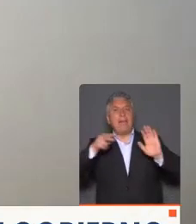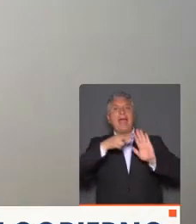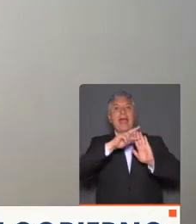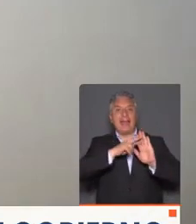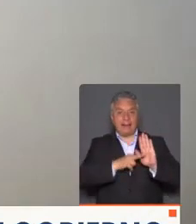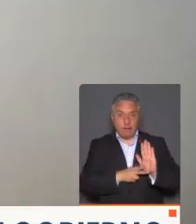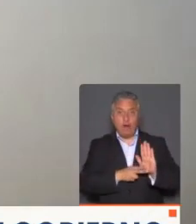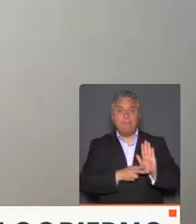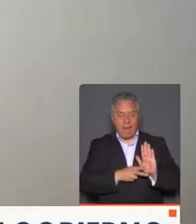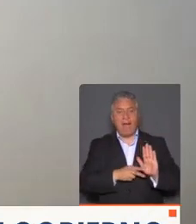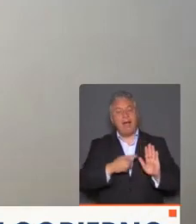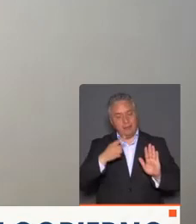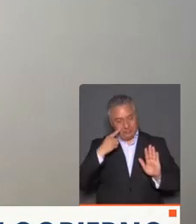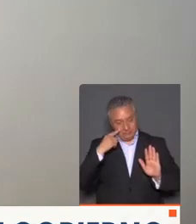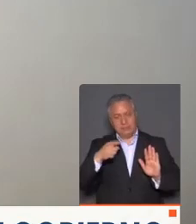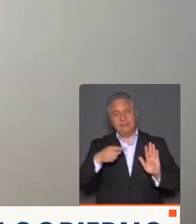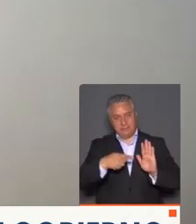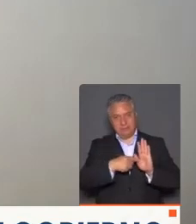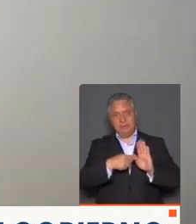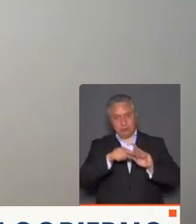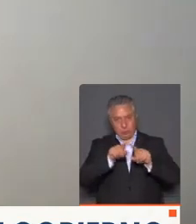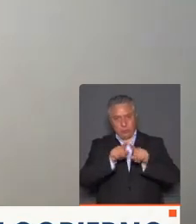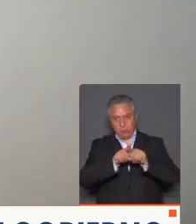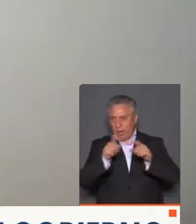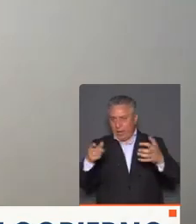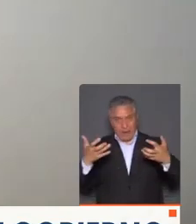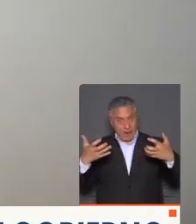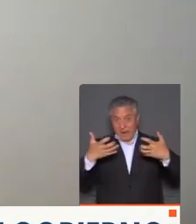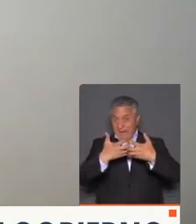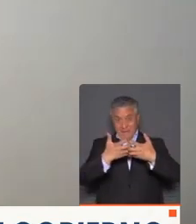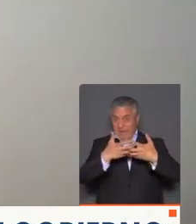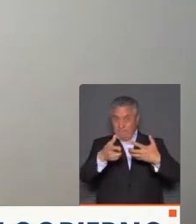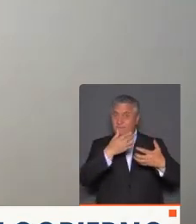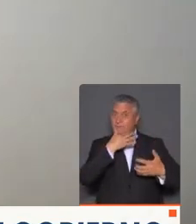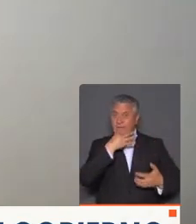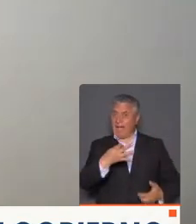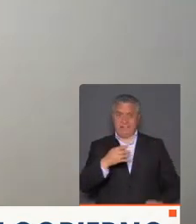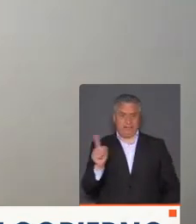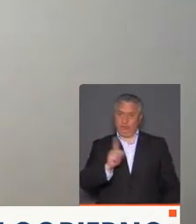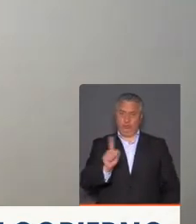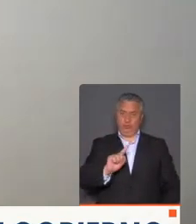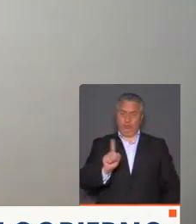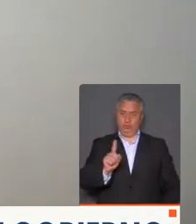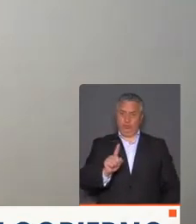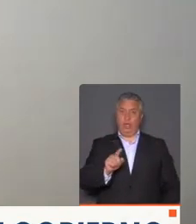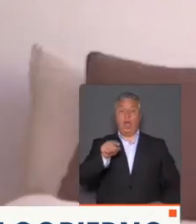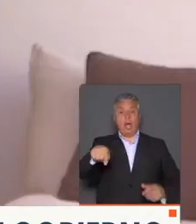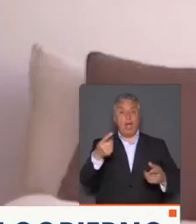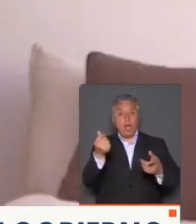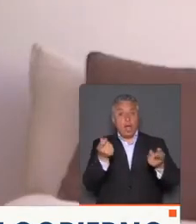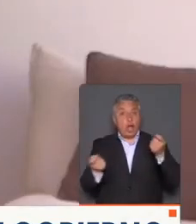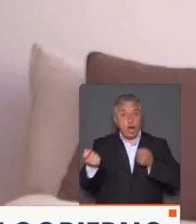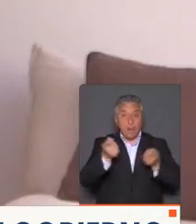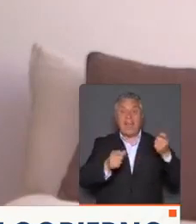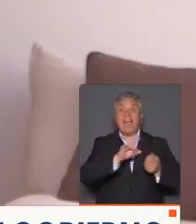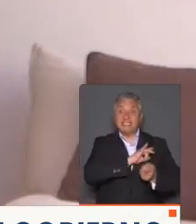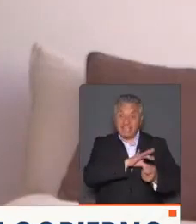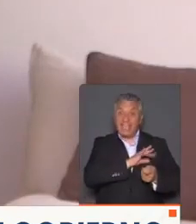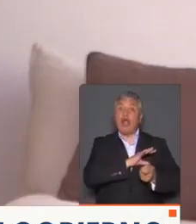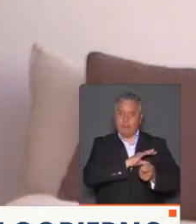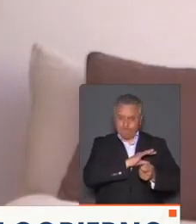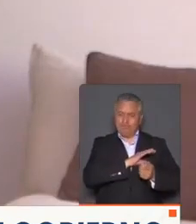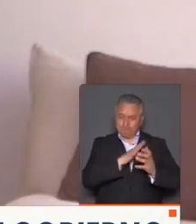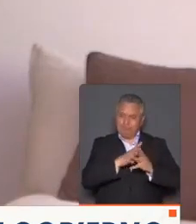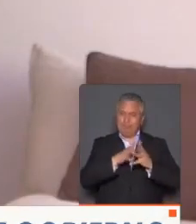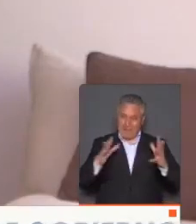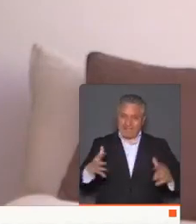está en un contexto cultural que no es fácil pero no cabe duda que la economía chilena para entrar en una recesión pero va a caer porque